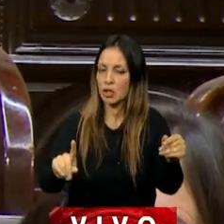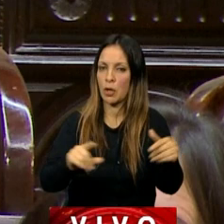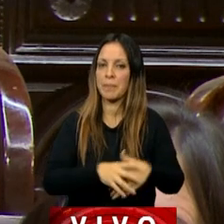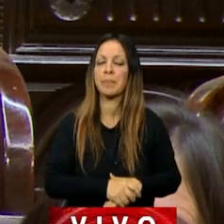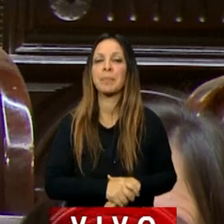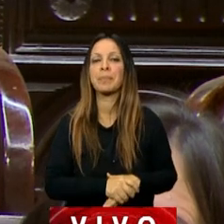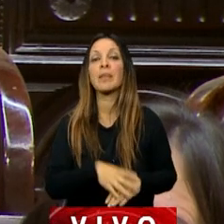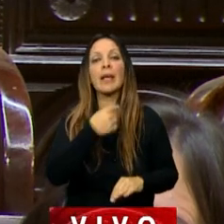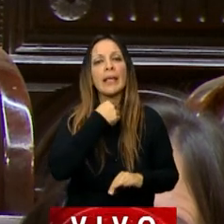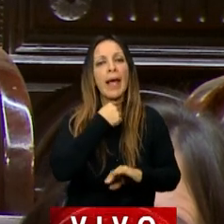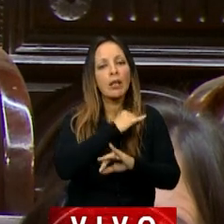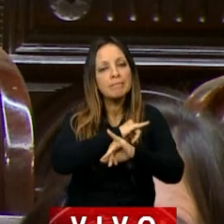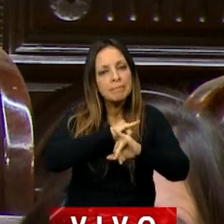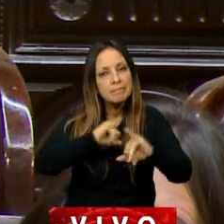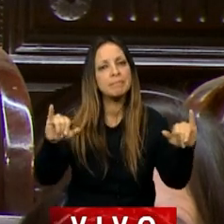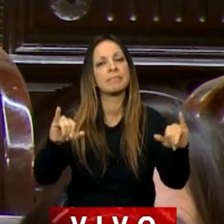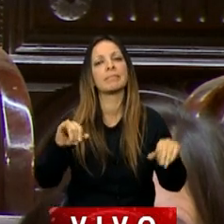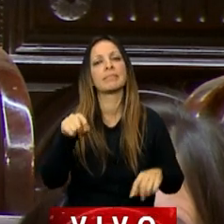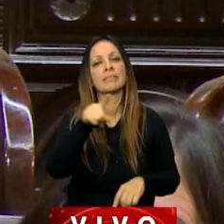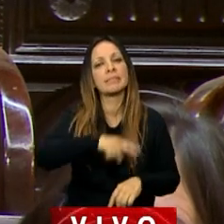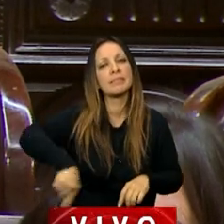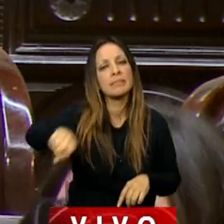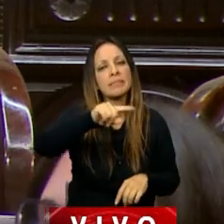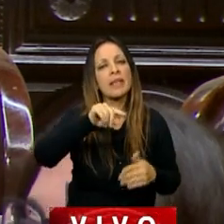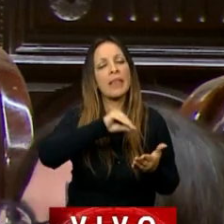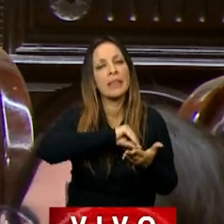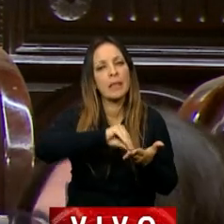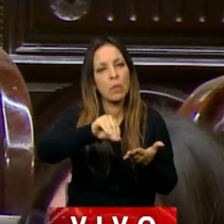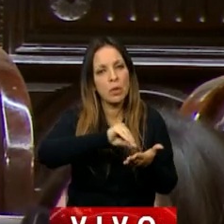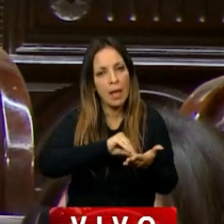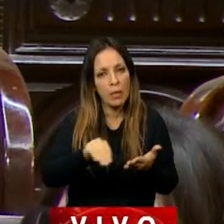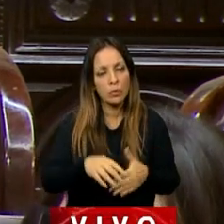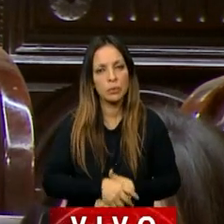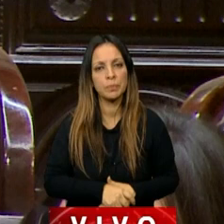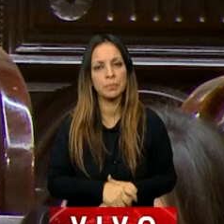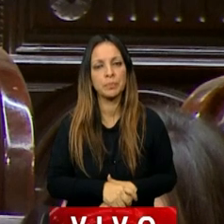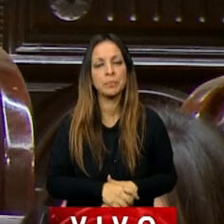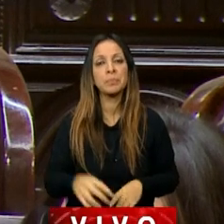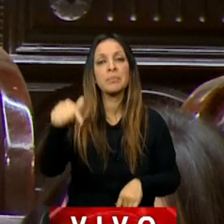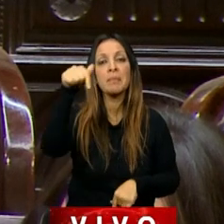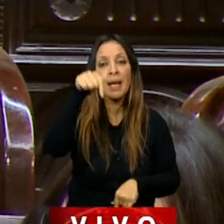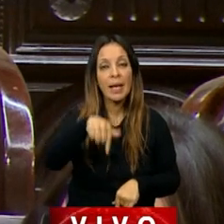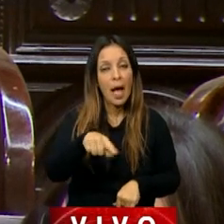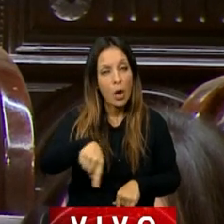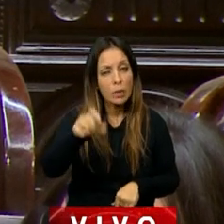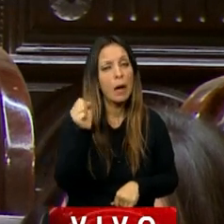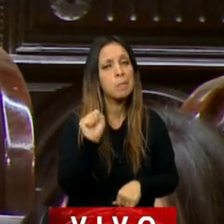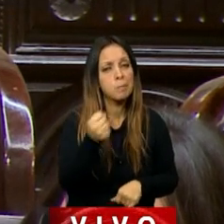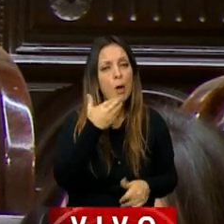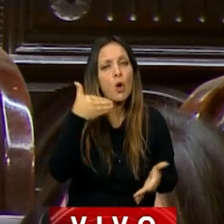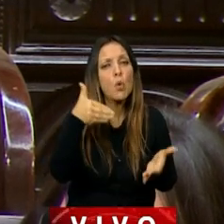Quiero recordarle a los señores diputados. Acá han jurado por